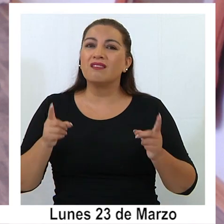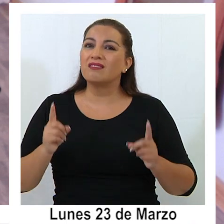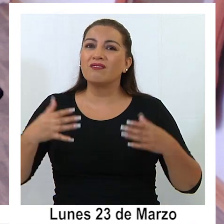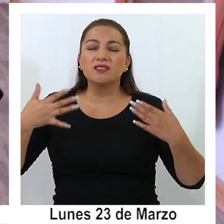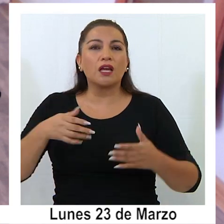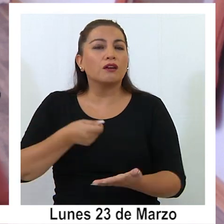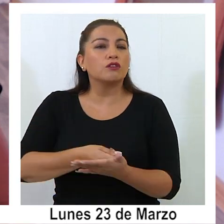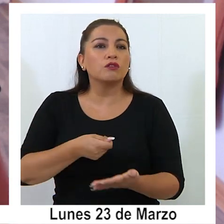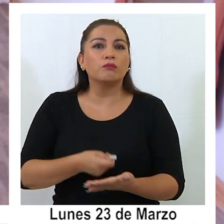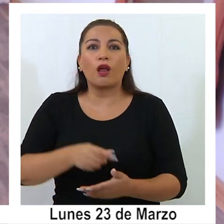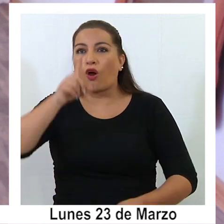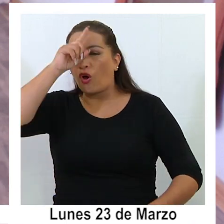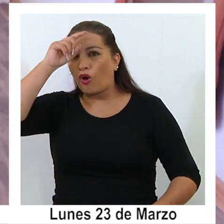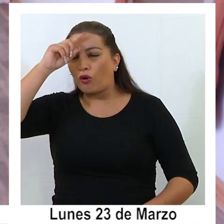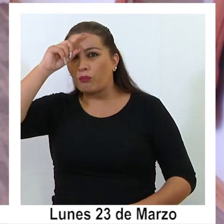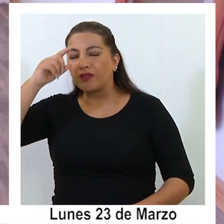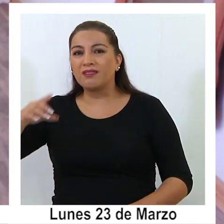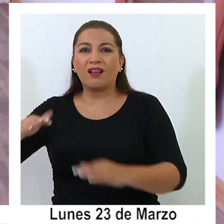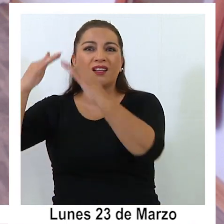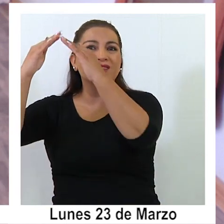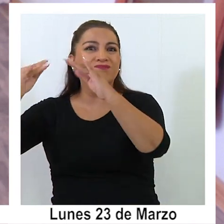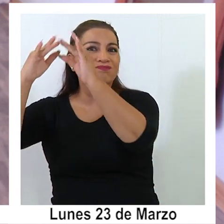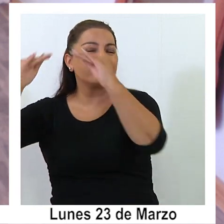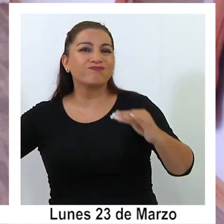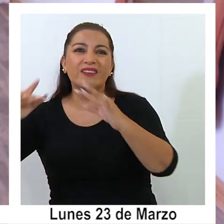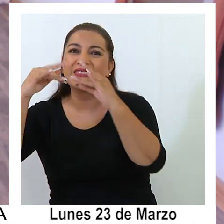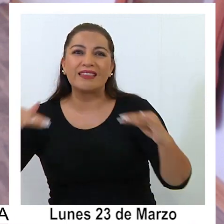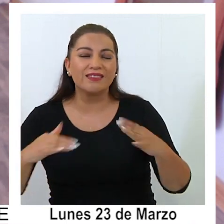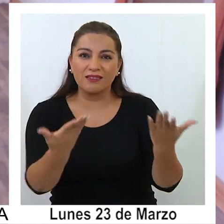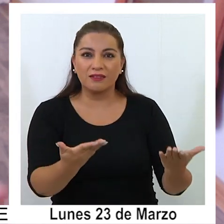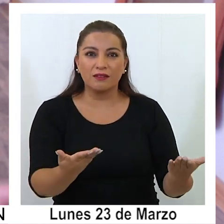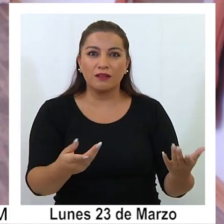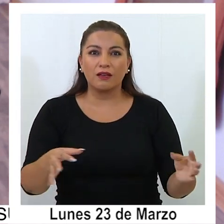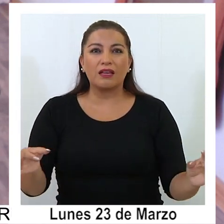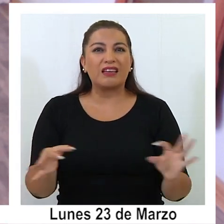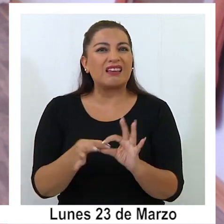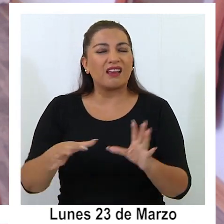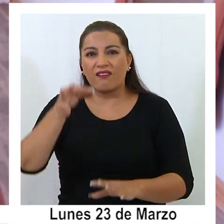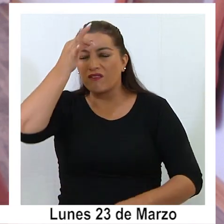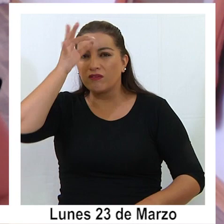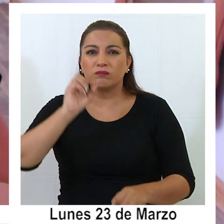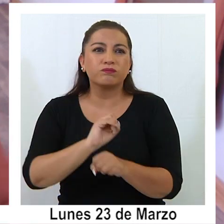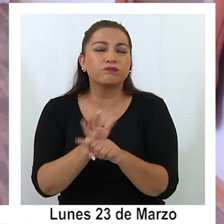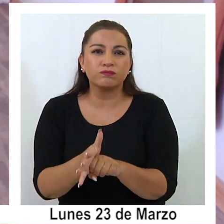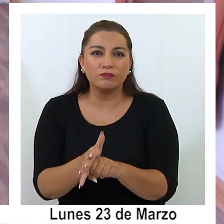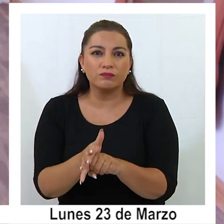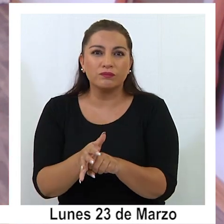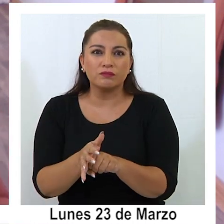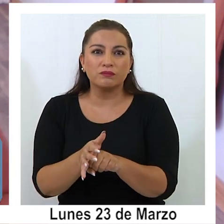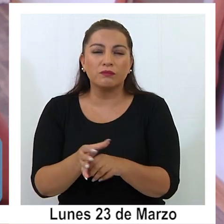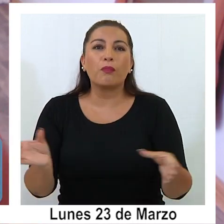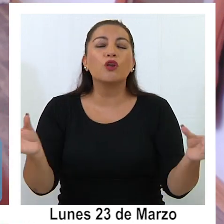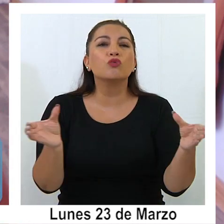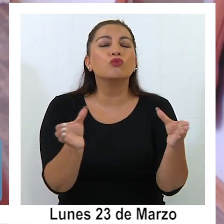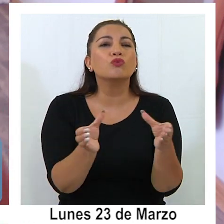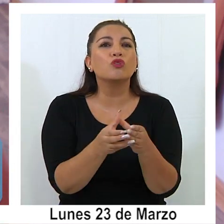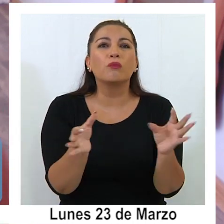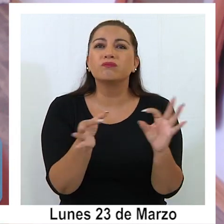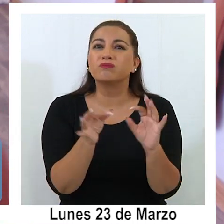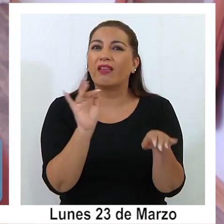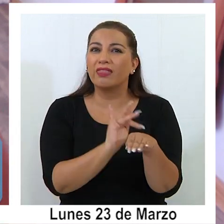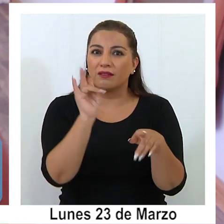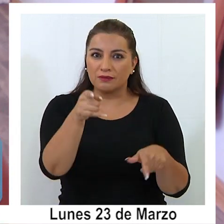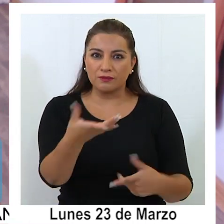haber ya comprado hospitales de campaña para Iquique, porque nosotros, ¿cuál es el problema grave de esta enfermedad? Es una enfermedad grave, como dije, para los grupos de riesgo que se